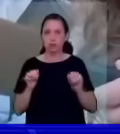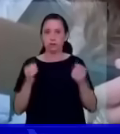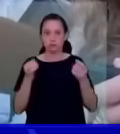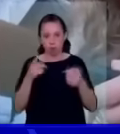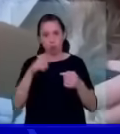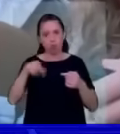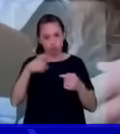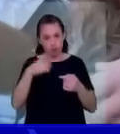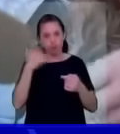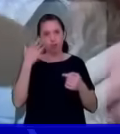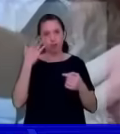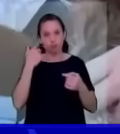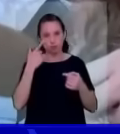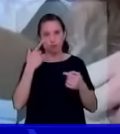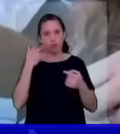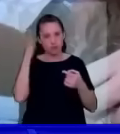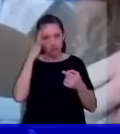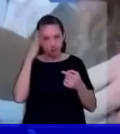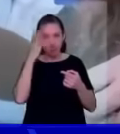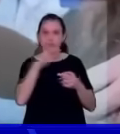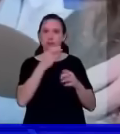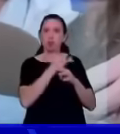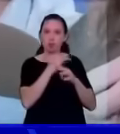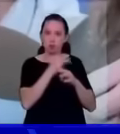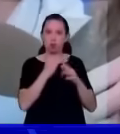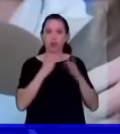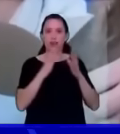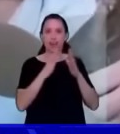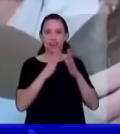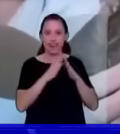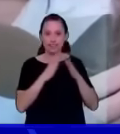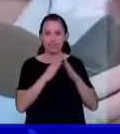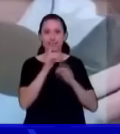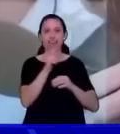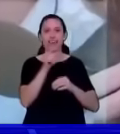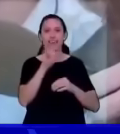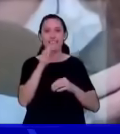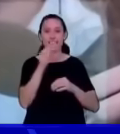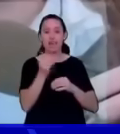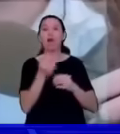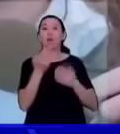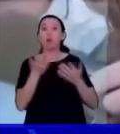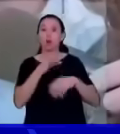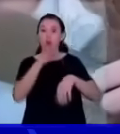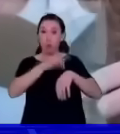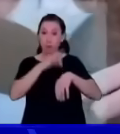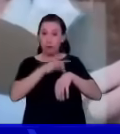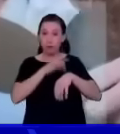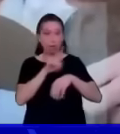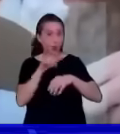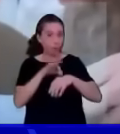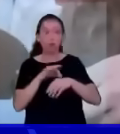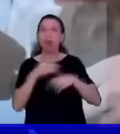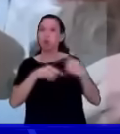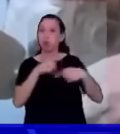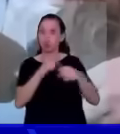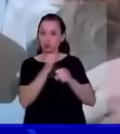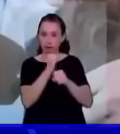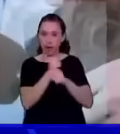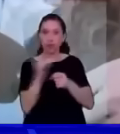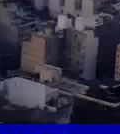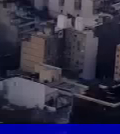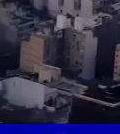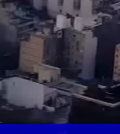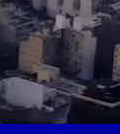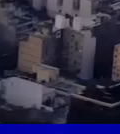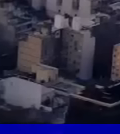ustedes sabrán cómo se manejó esa institución, es tratar de que el personal médico y no médico tenga su trabajo y que los afiliados no se vean